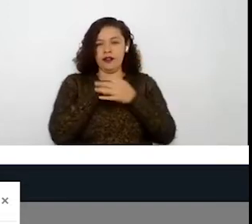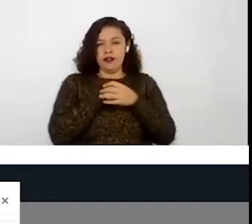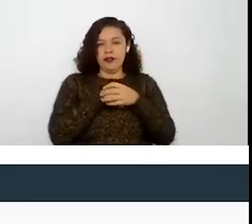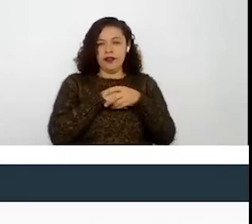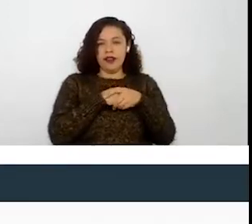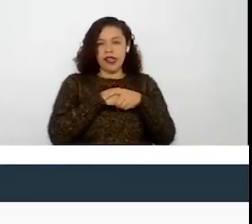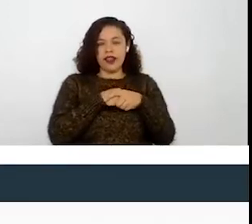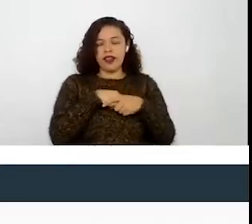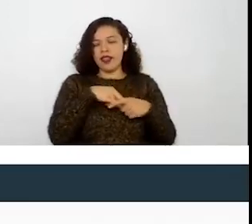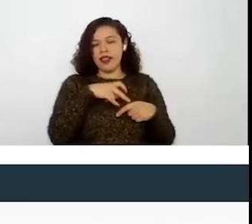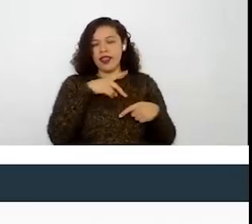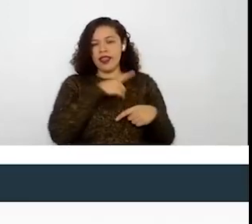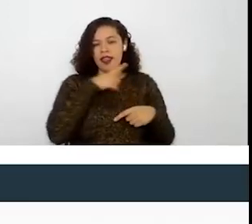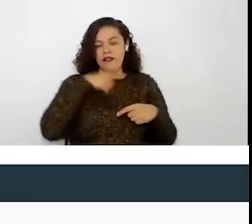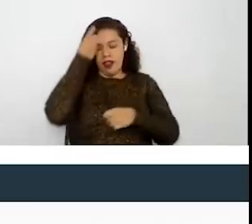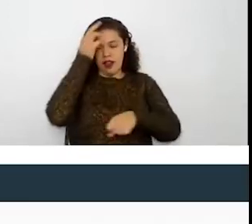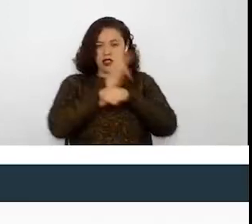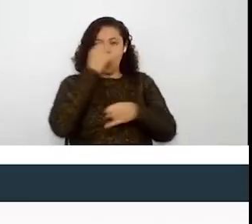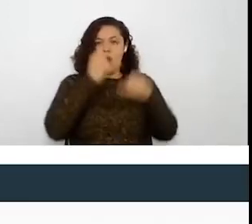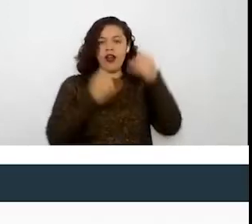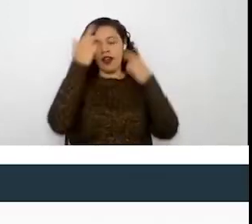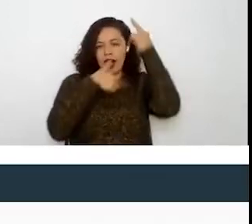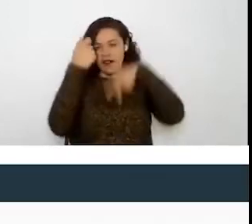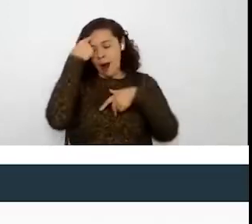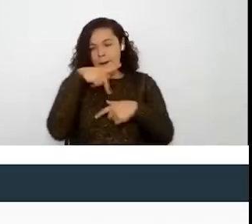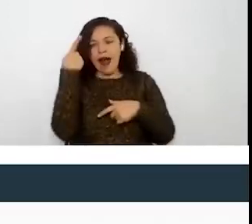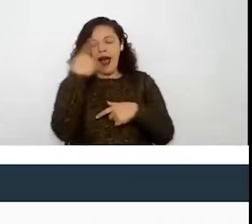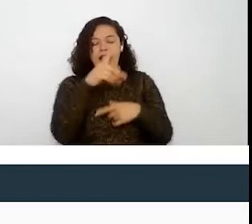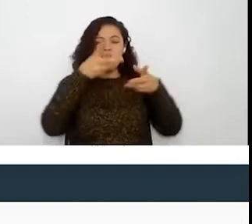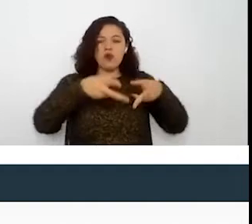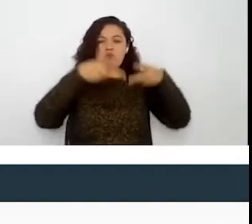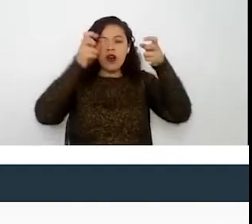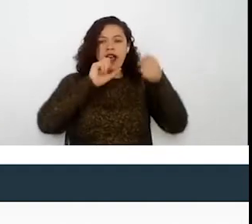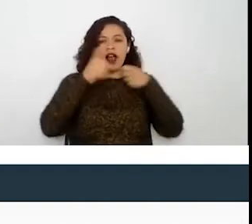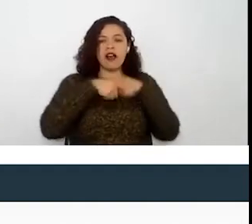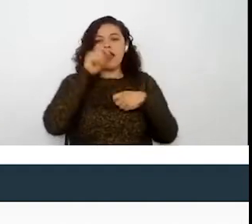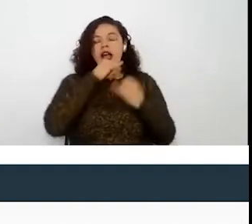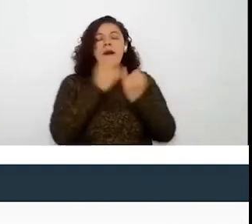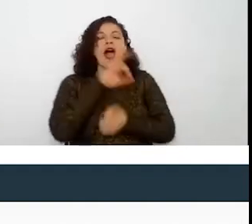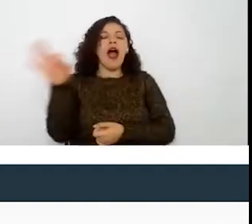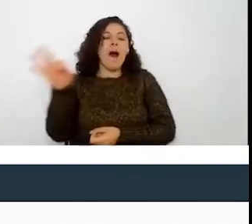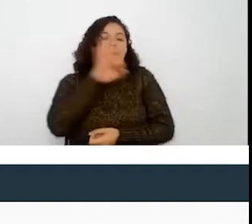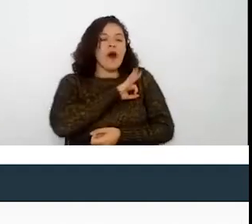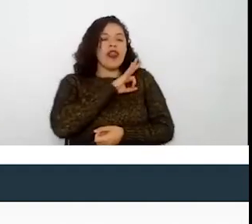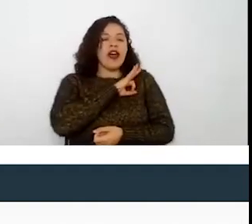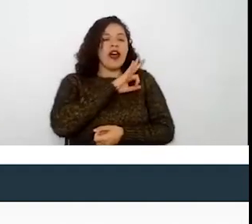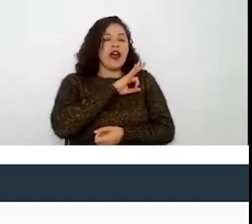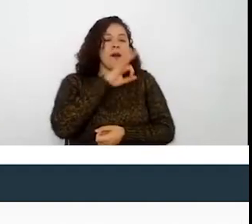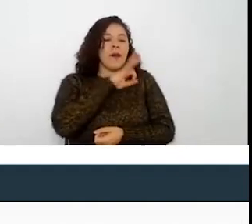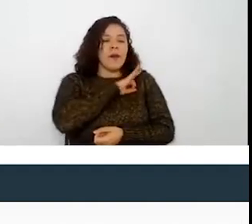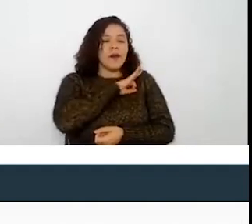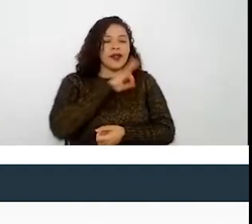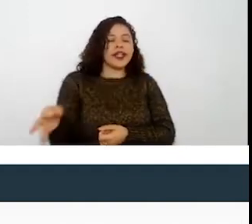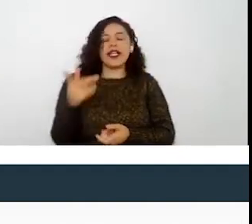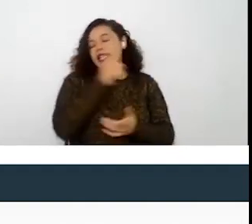tendrá que checarlo con la dirección jurídica para su alta y señalar un apoderado legal con facultades para actos de